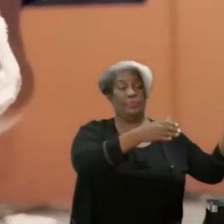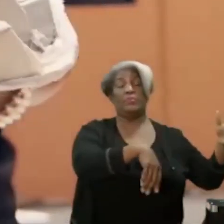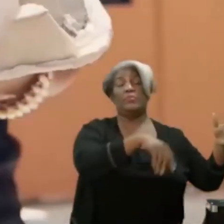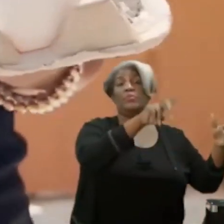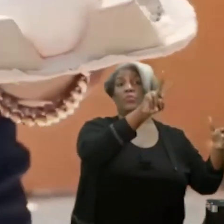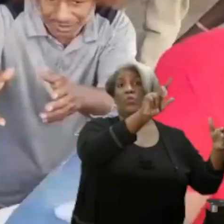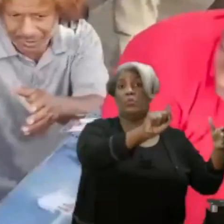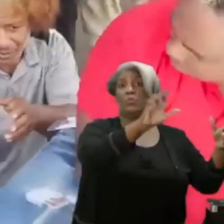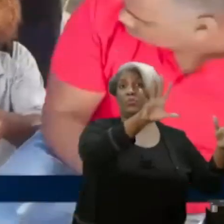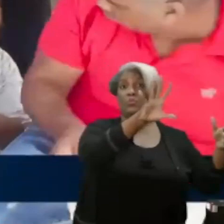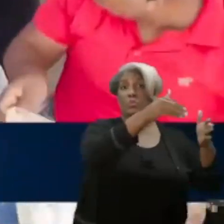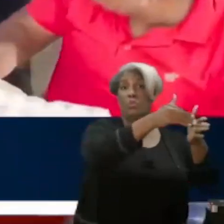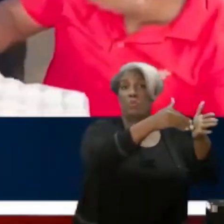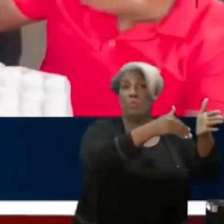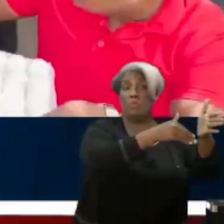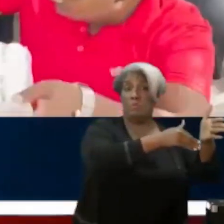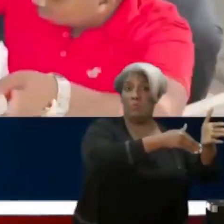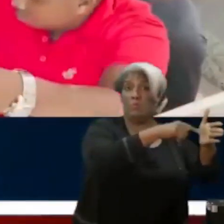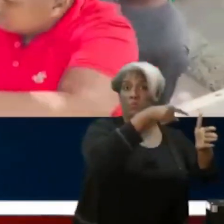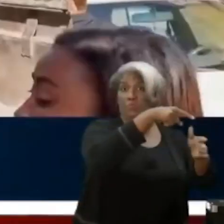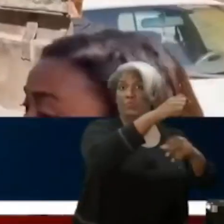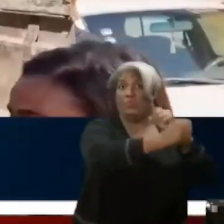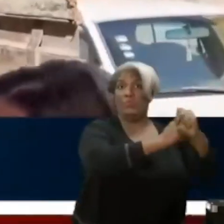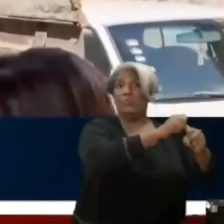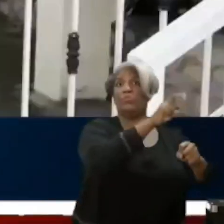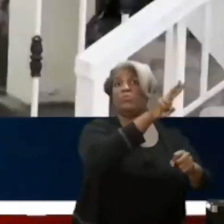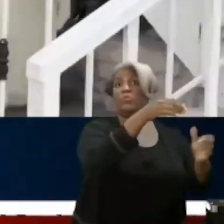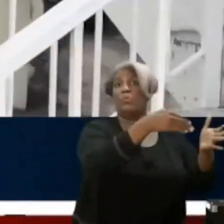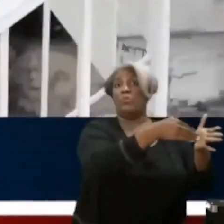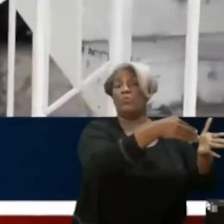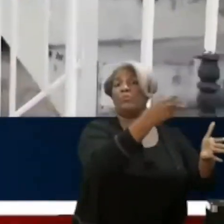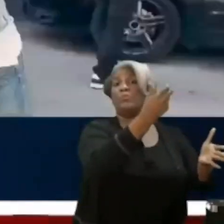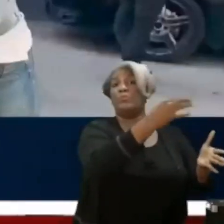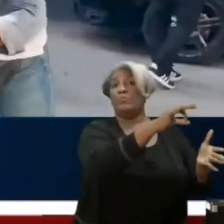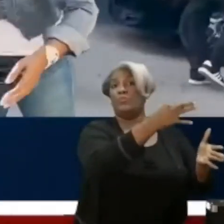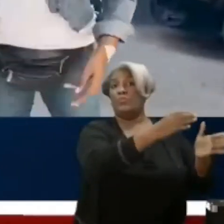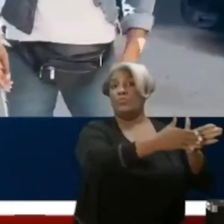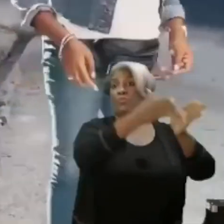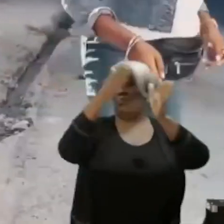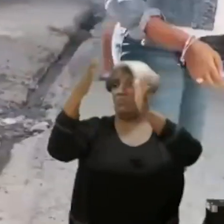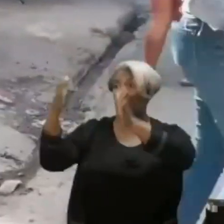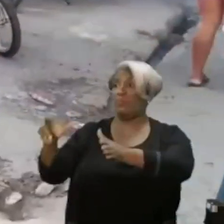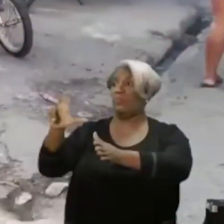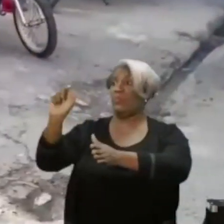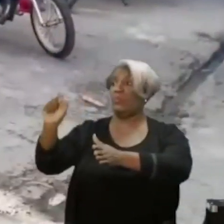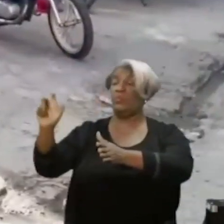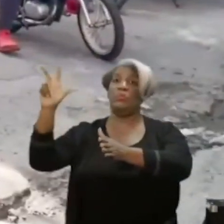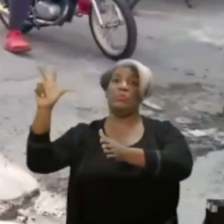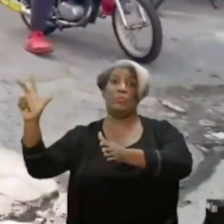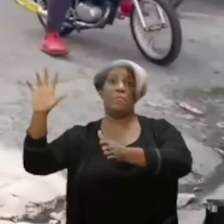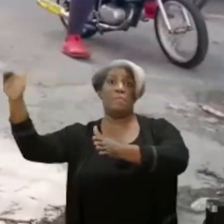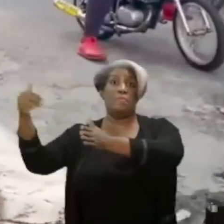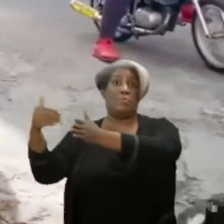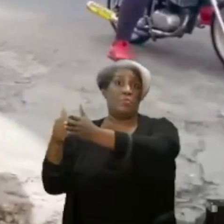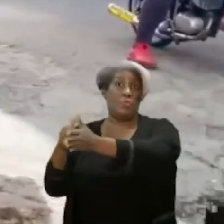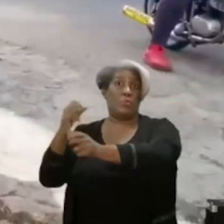2.5 millones de unidades en el 2019 a 3.3 millones en el 2022.